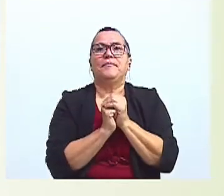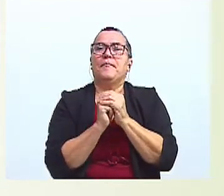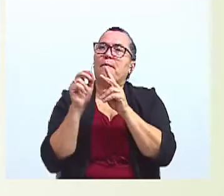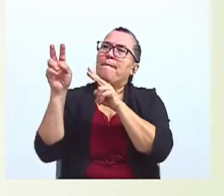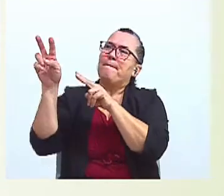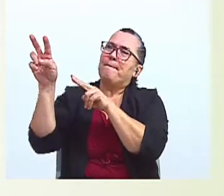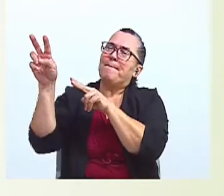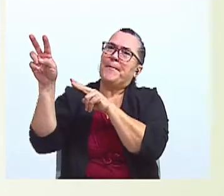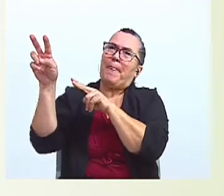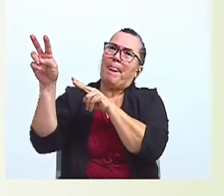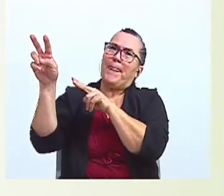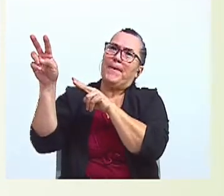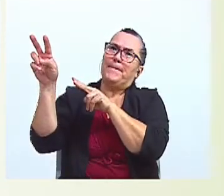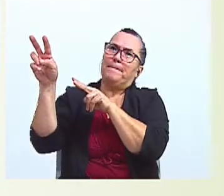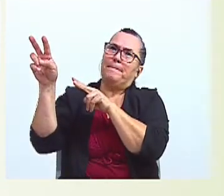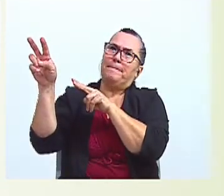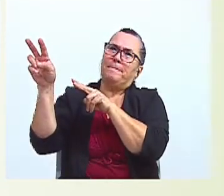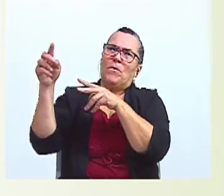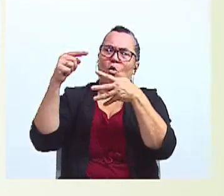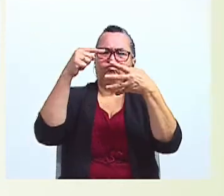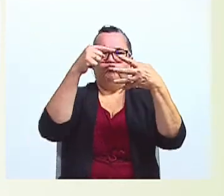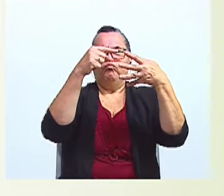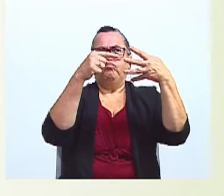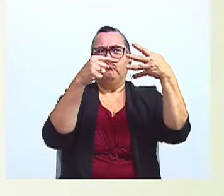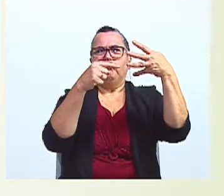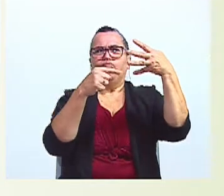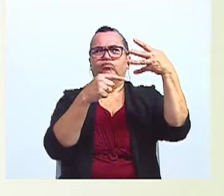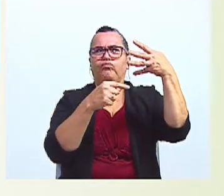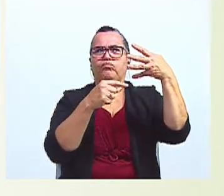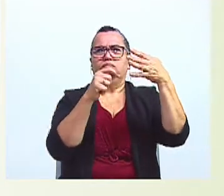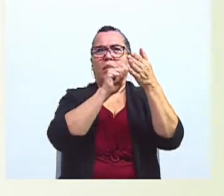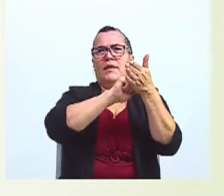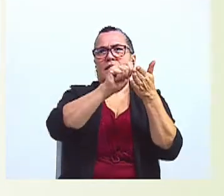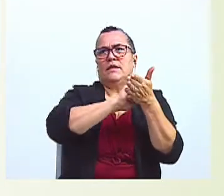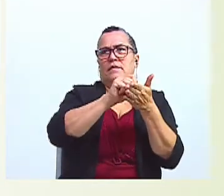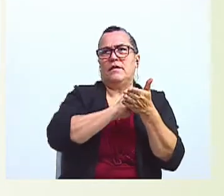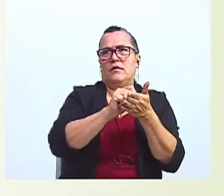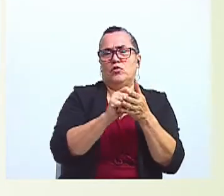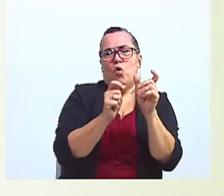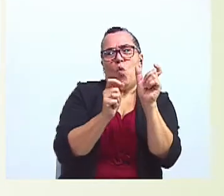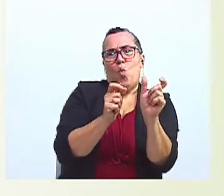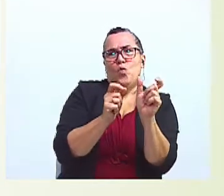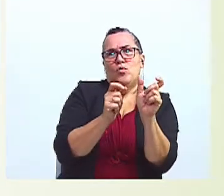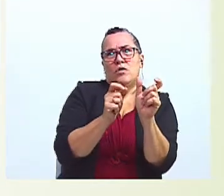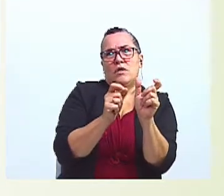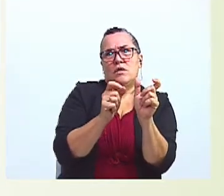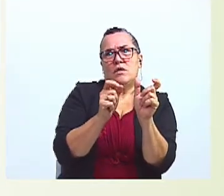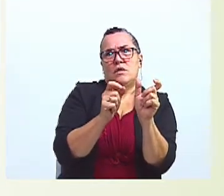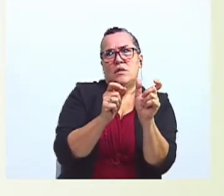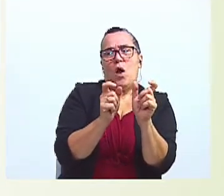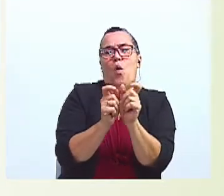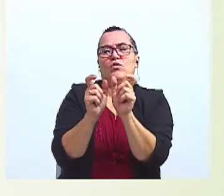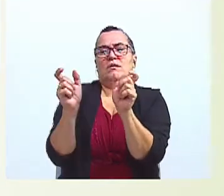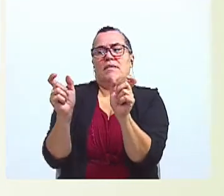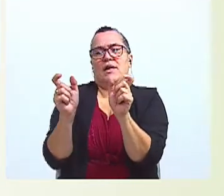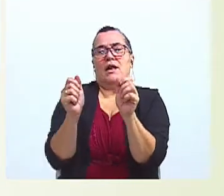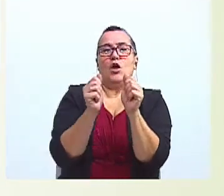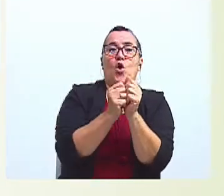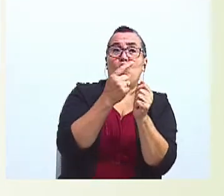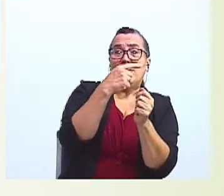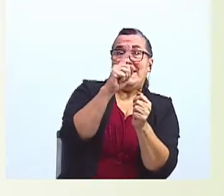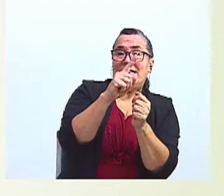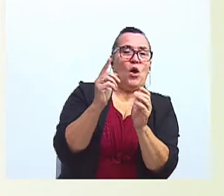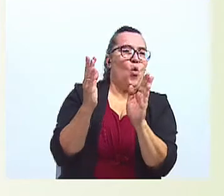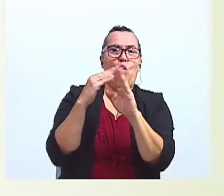Tenemos entonces todas esas posibilidades, escribirlas de manera junta o separada, con tilde o sin tilde,